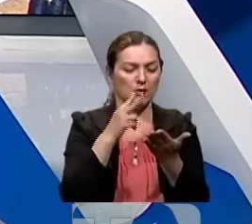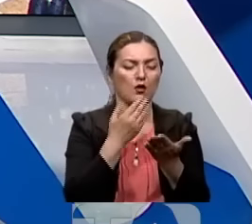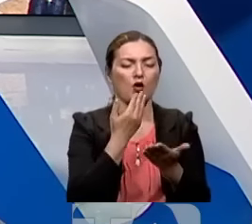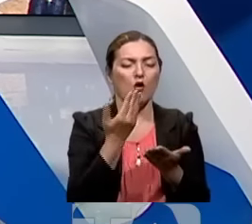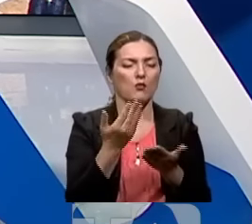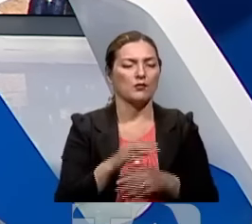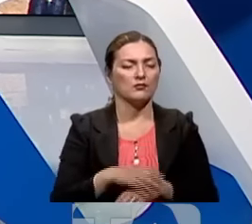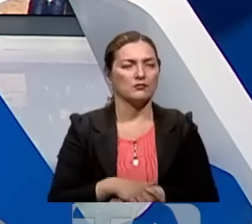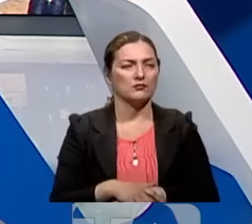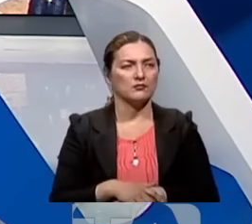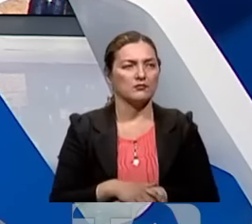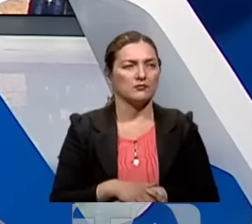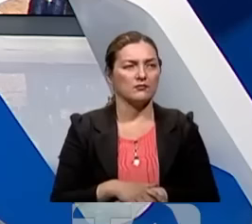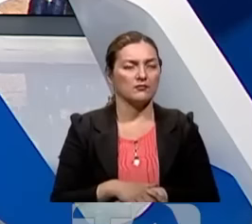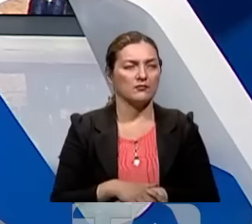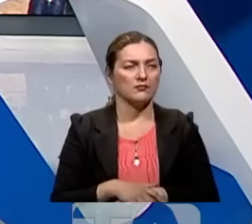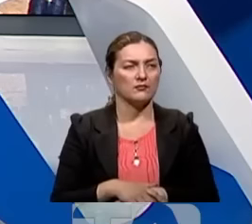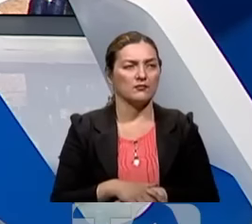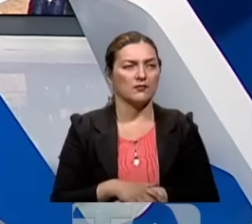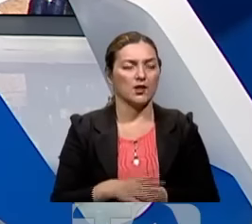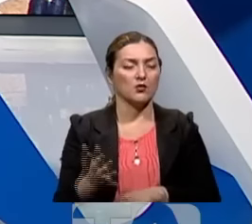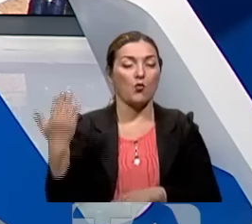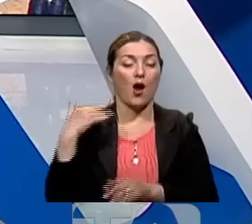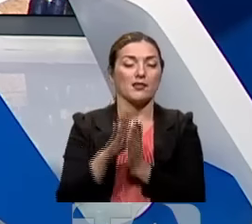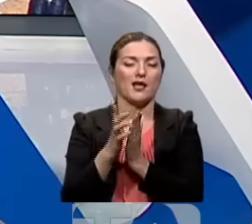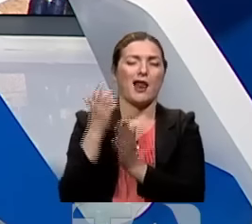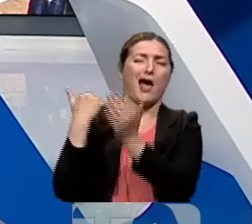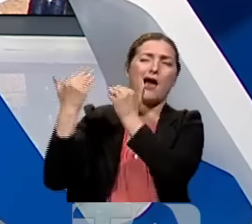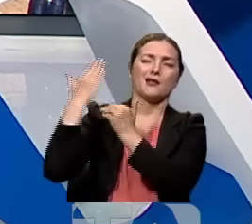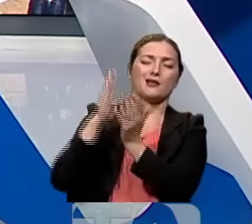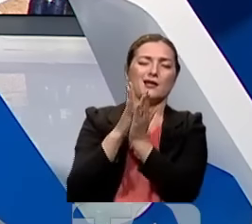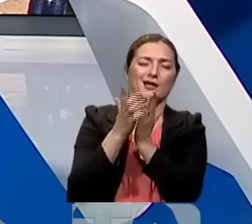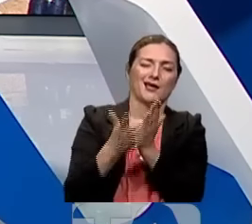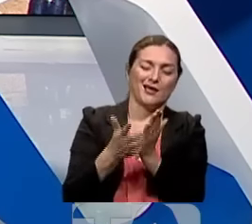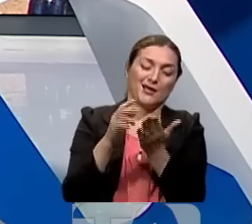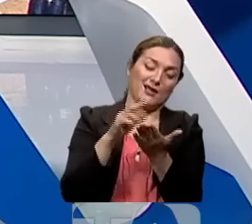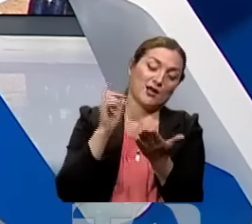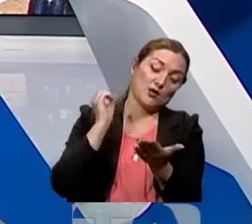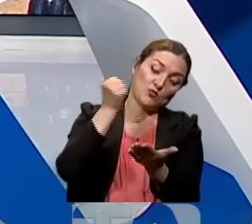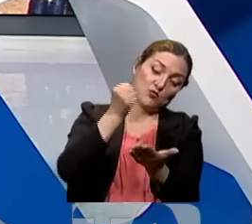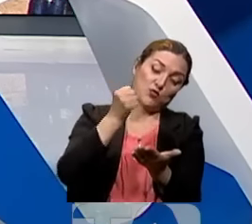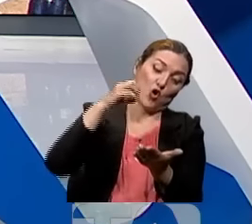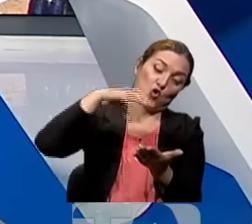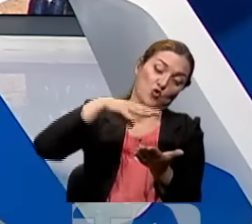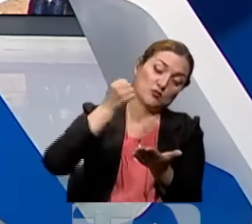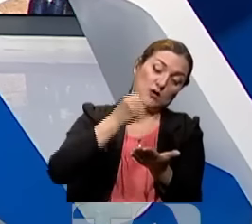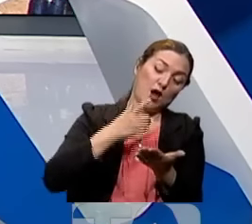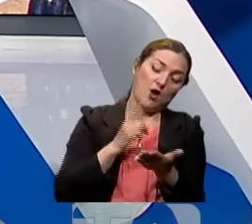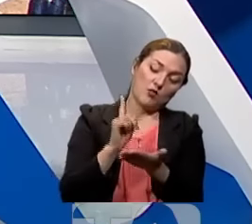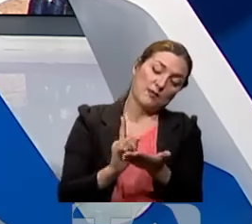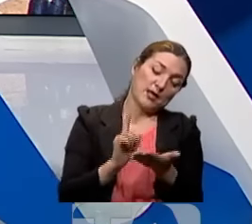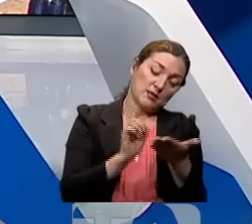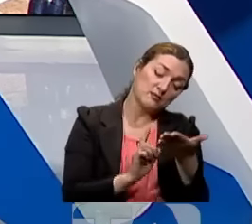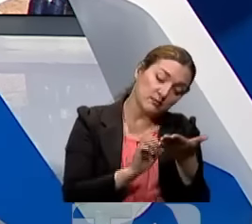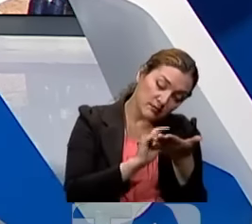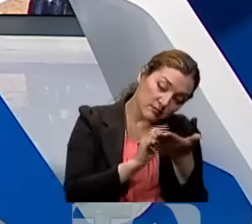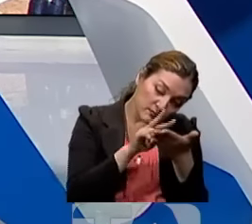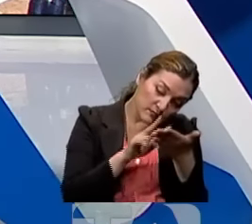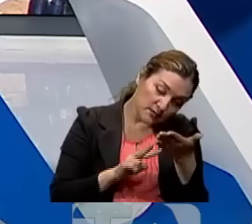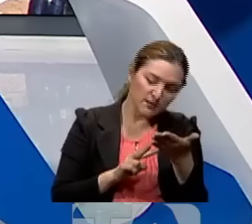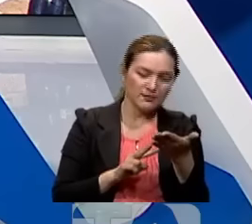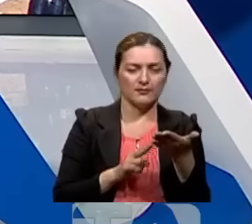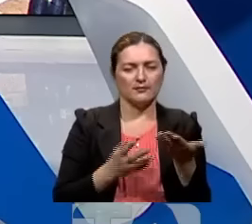estaba en la edad de la chispa, una linternita y leía. Exacto. Me dijo, ahí están los lentes. Exacto. Muy bien, Paulinho, muy bien. Por y los favor.